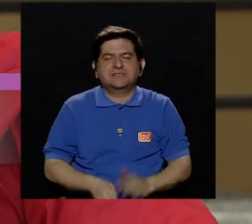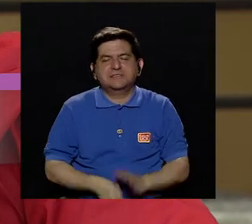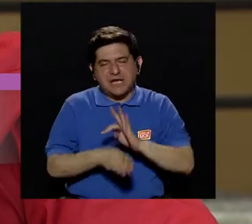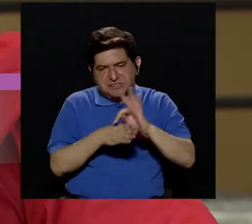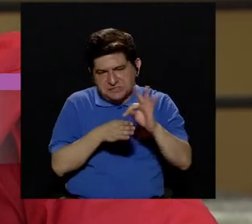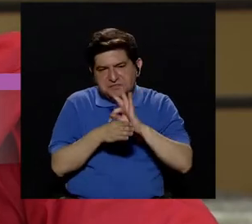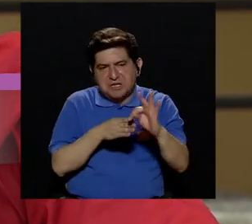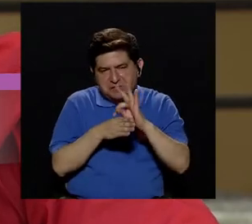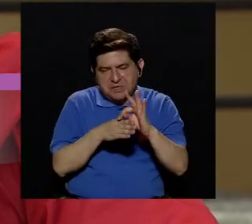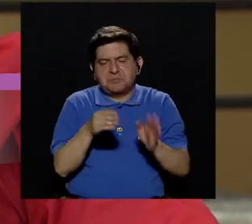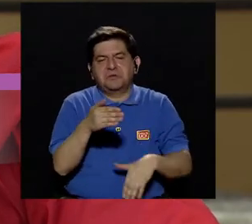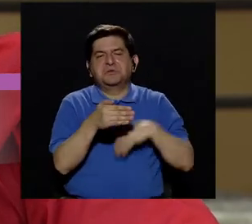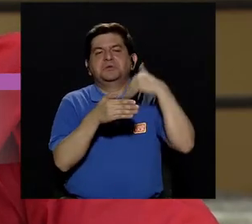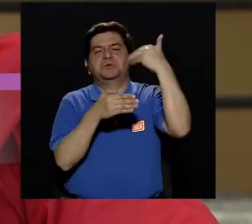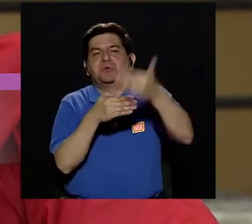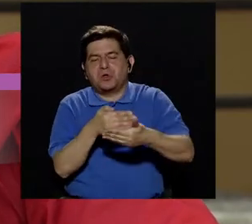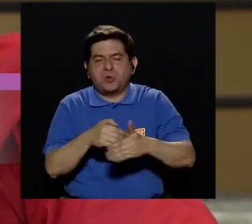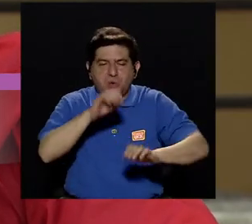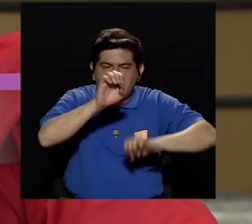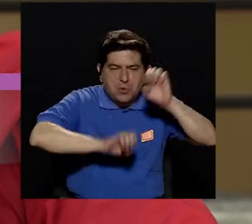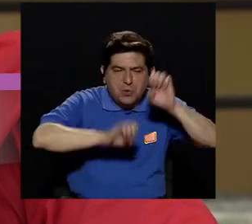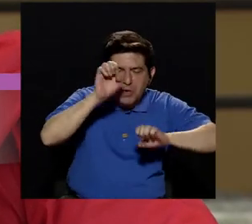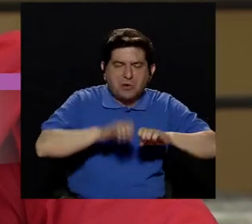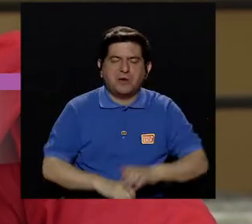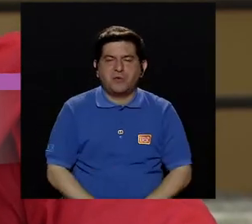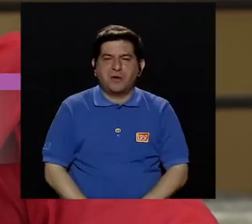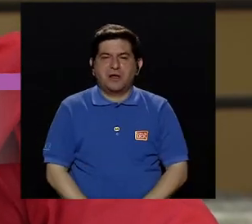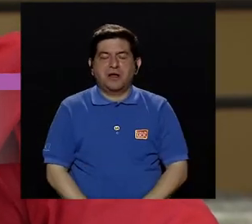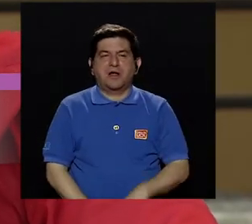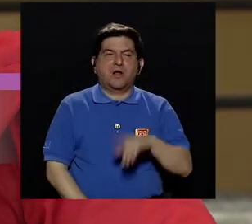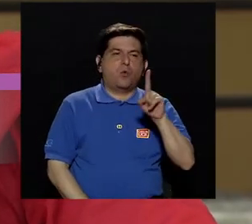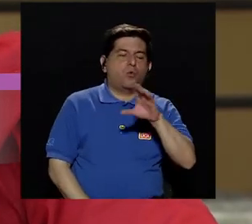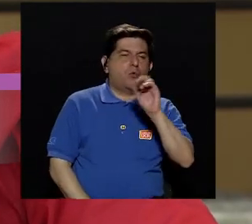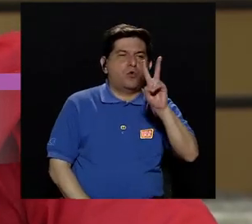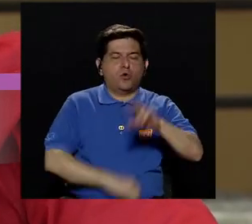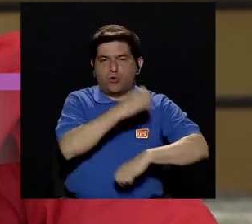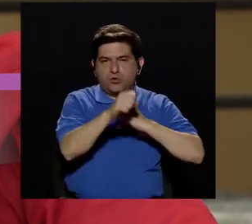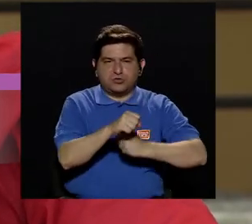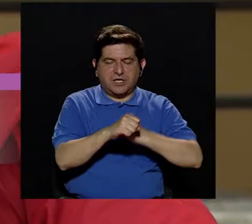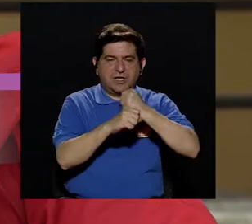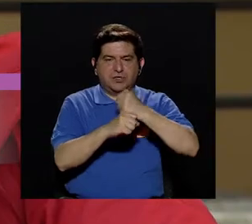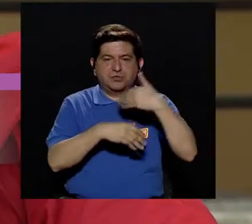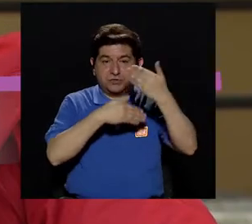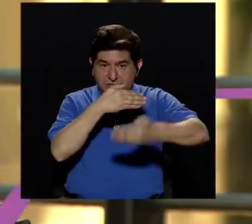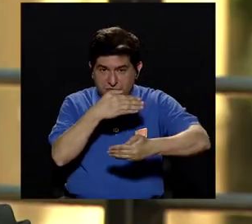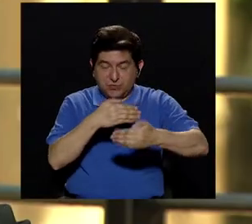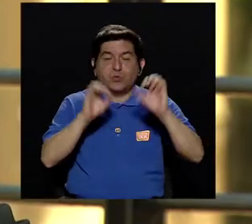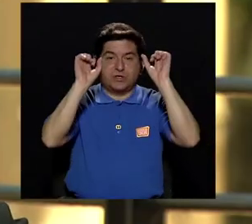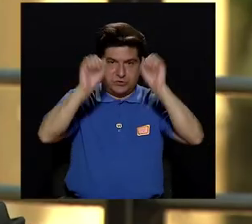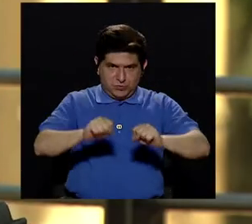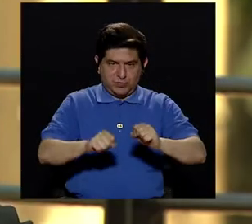tratamiento regular y posterior a eso deben ser evaluadas y podrán donar de 1 a 2 años después de la situación.